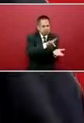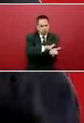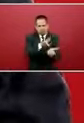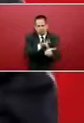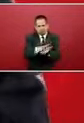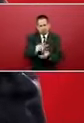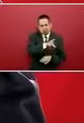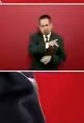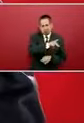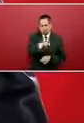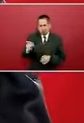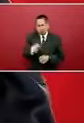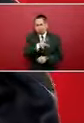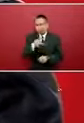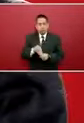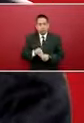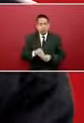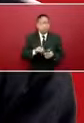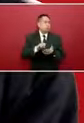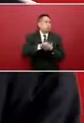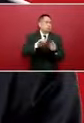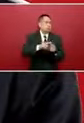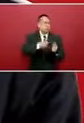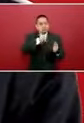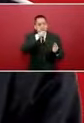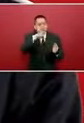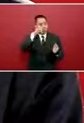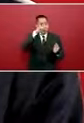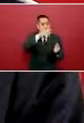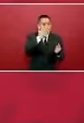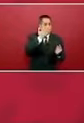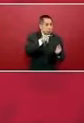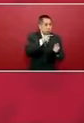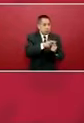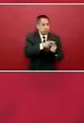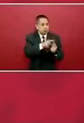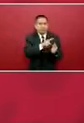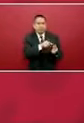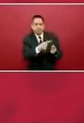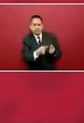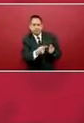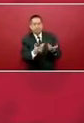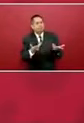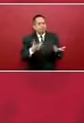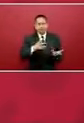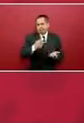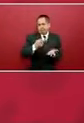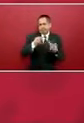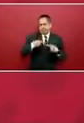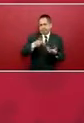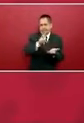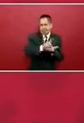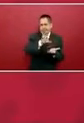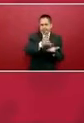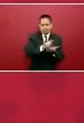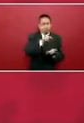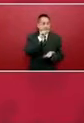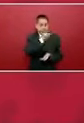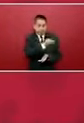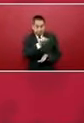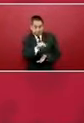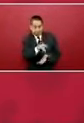porque donde no hay un adulto mayor y hay una persona con discapacidad, llega el